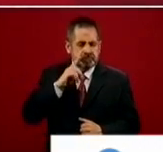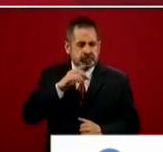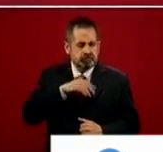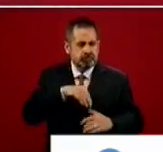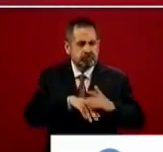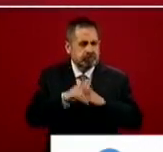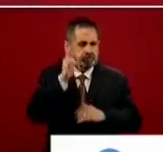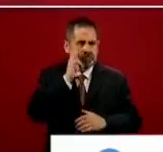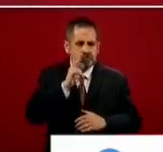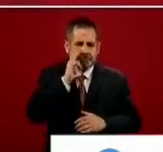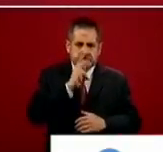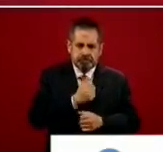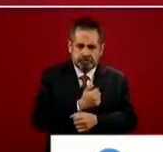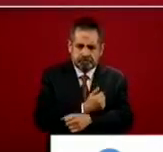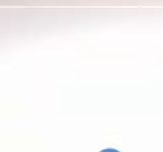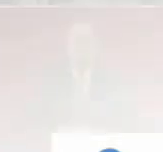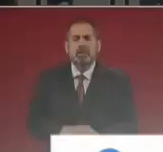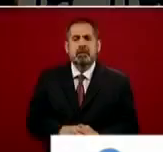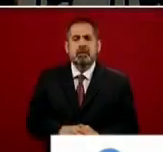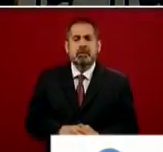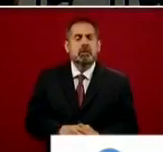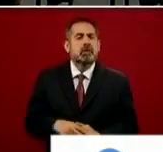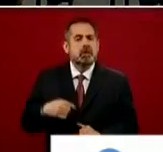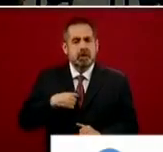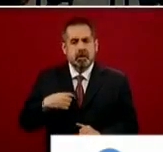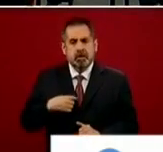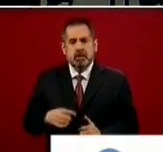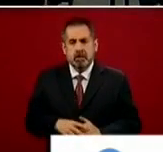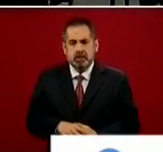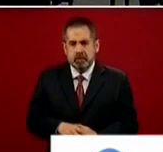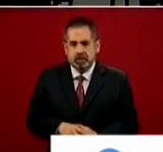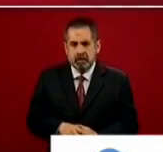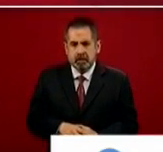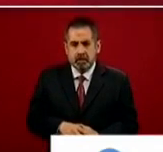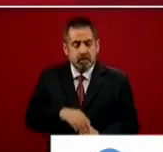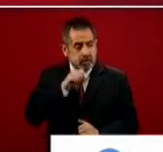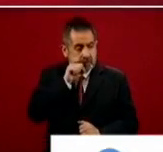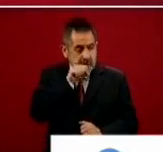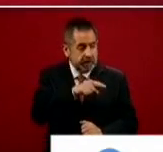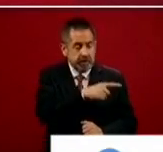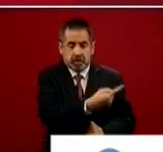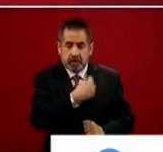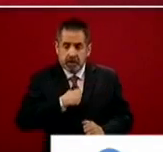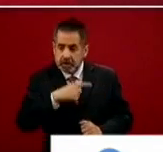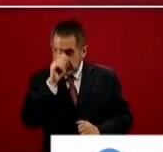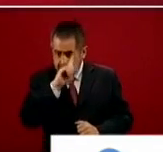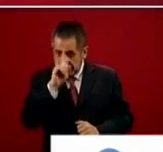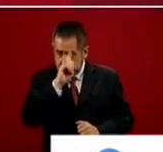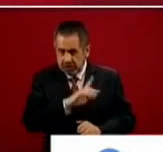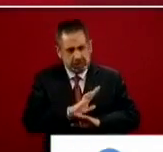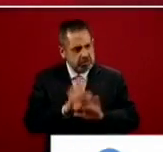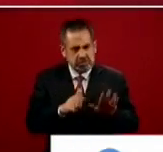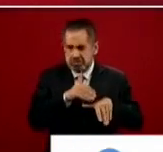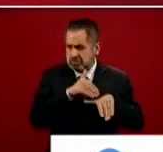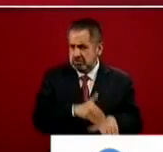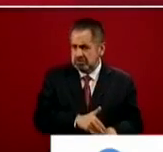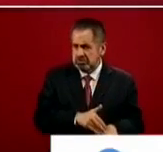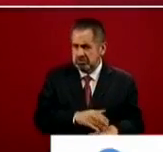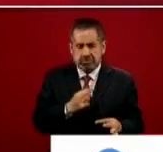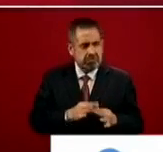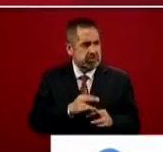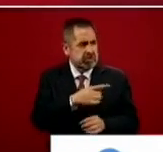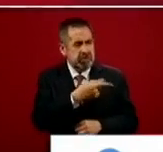el coronavirus voy a seguir las recomendaciones de los médicos de los